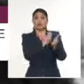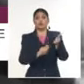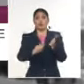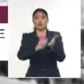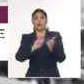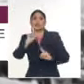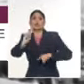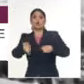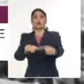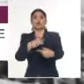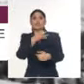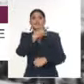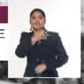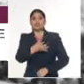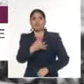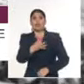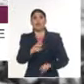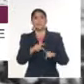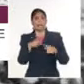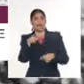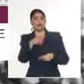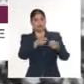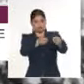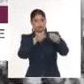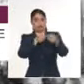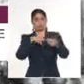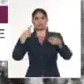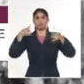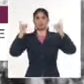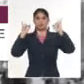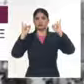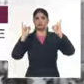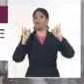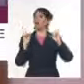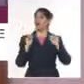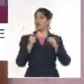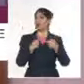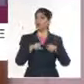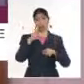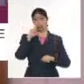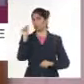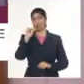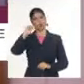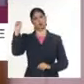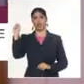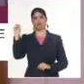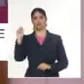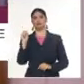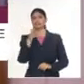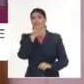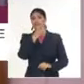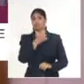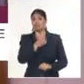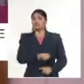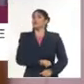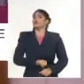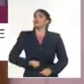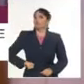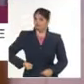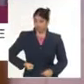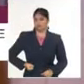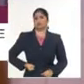Frente a ese monstruo bélico, Fidel, con su poco recurso, consigue únicamente por su